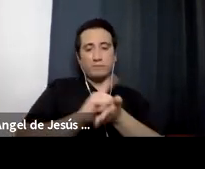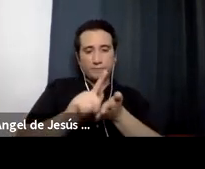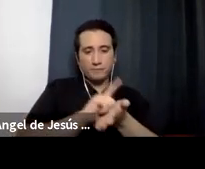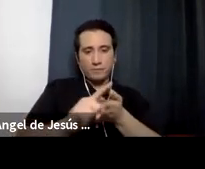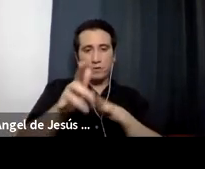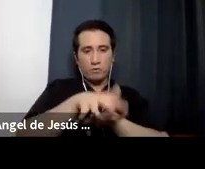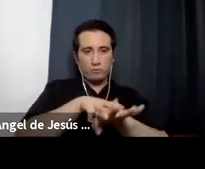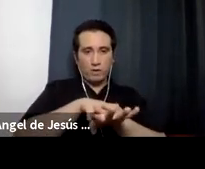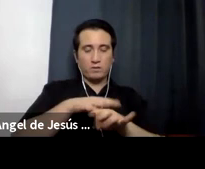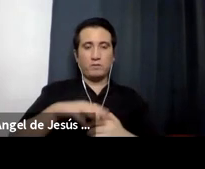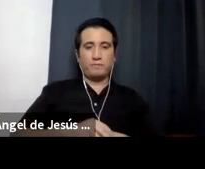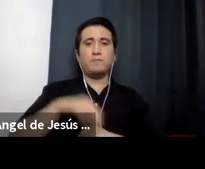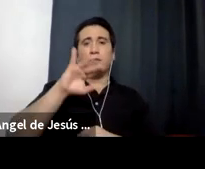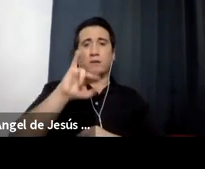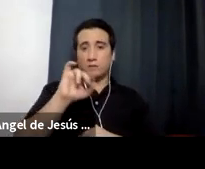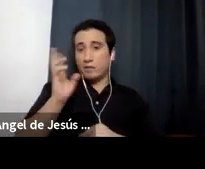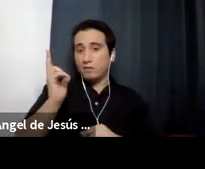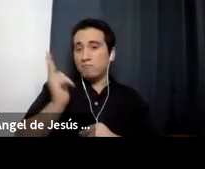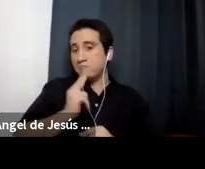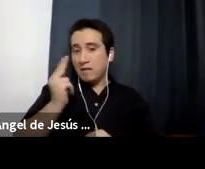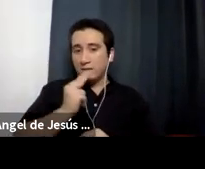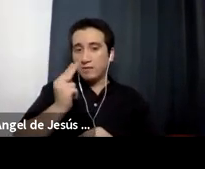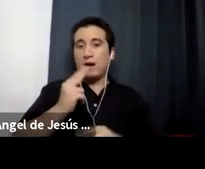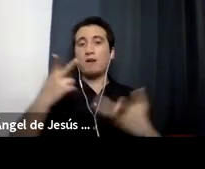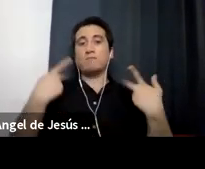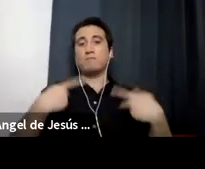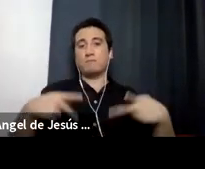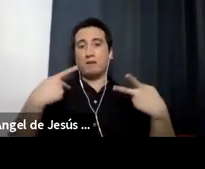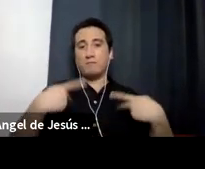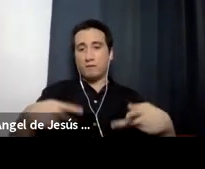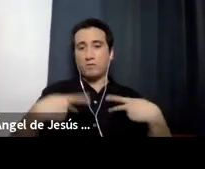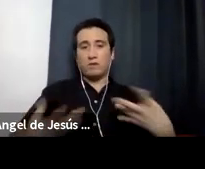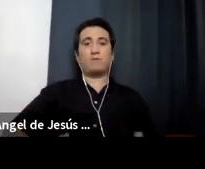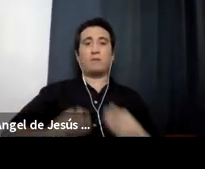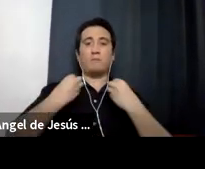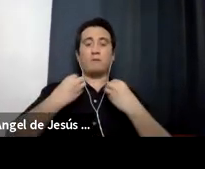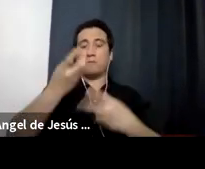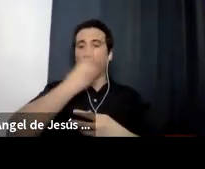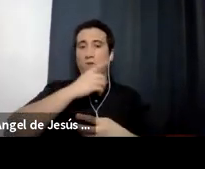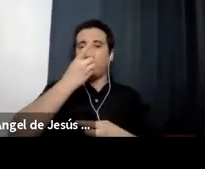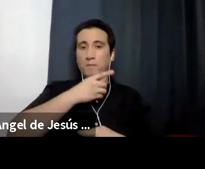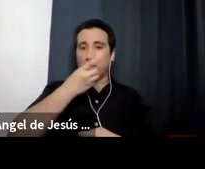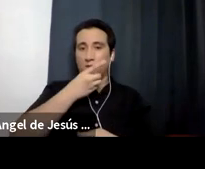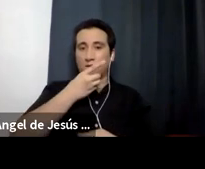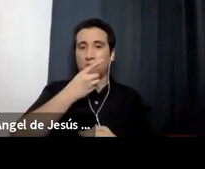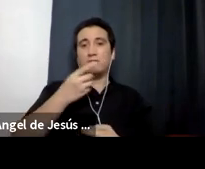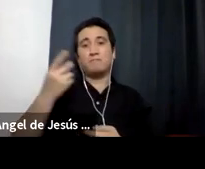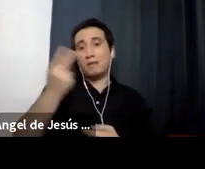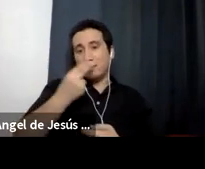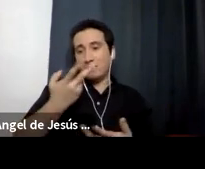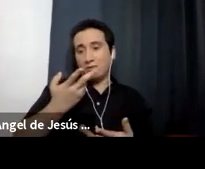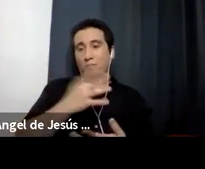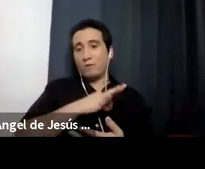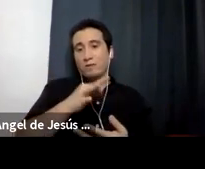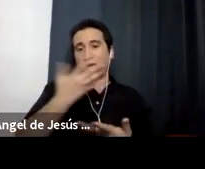es necesario, porque la ocupación de la persona que vive con diabetes implica tierra o